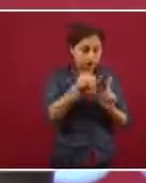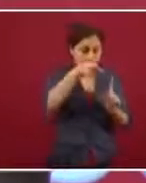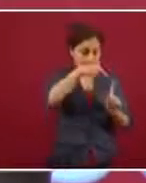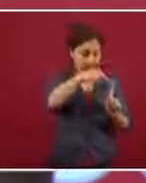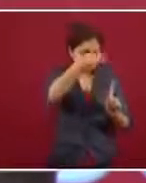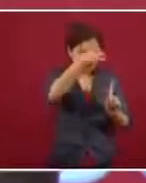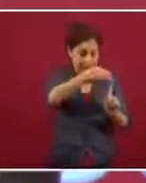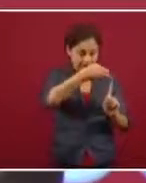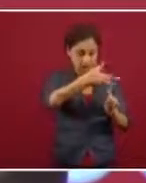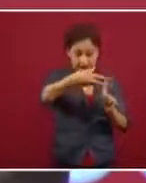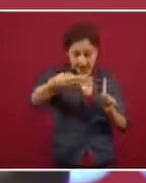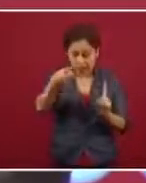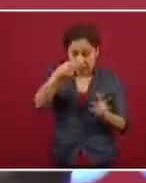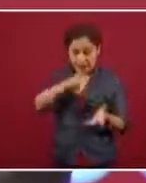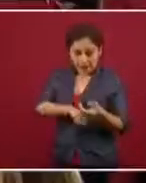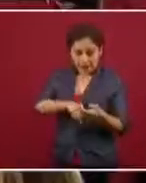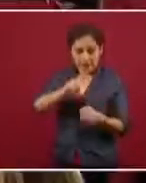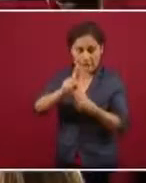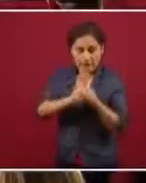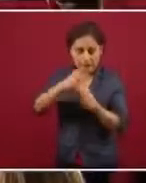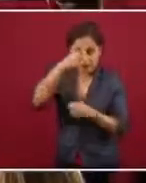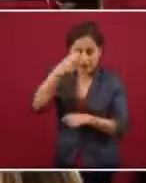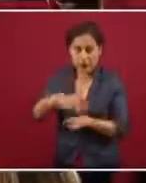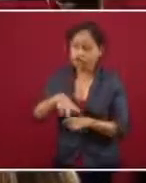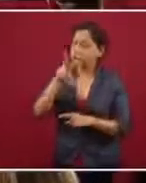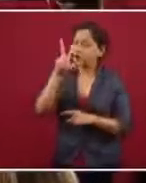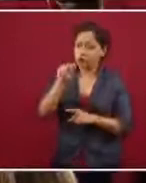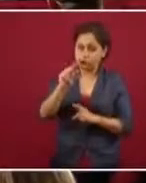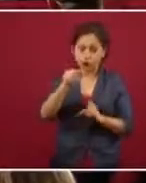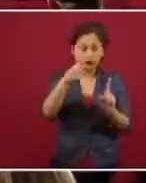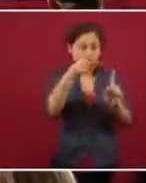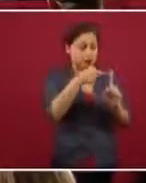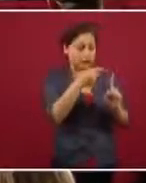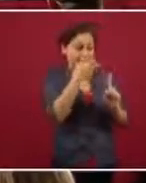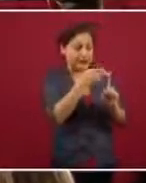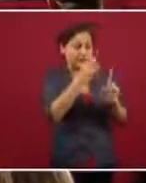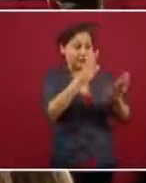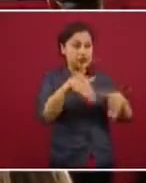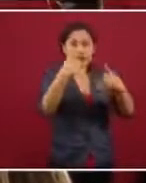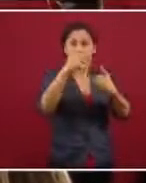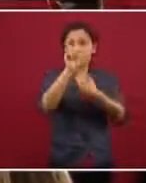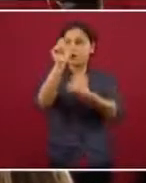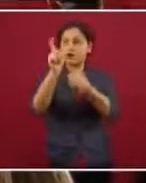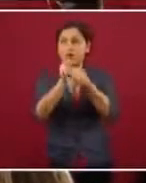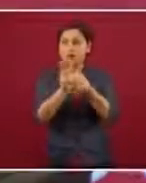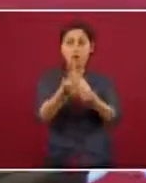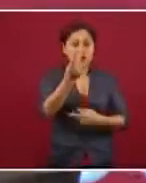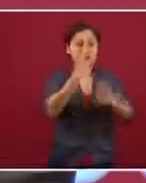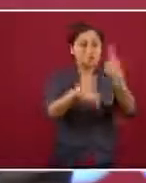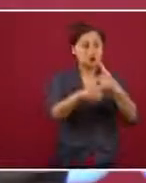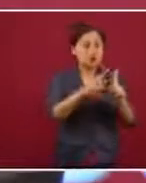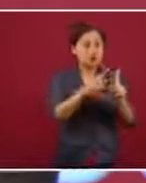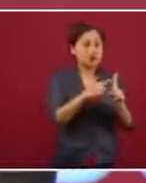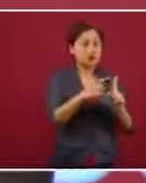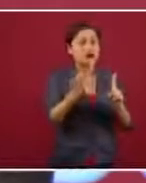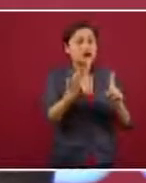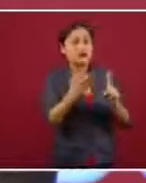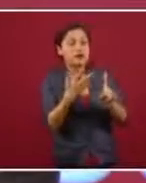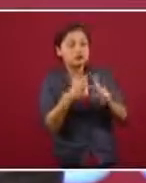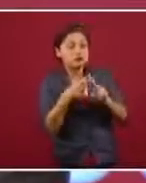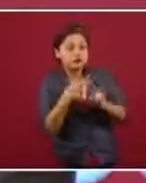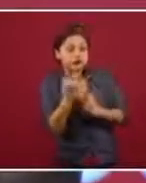el número de estos casos importados se cuenta por decenas, no en